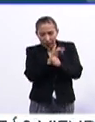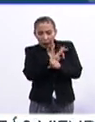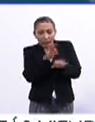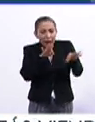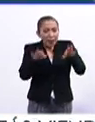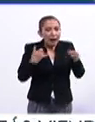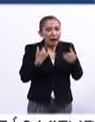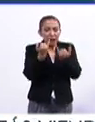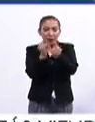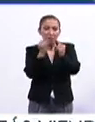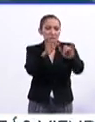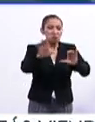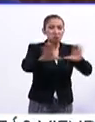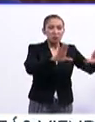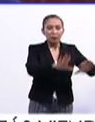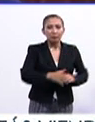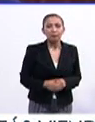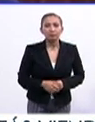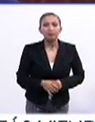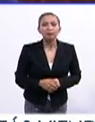trabajar de manera independiente